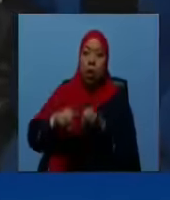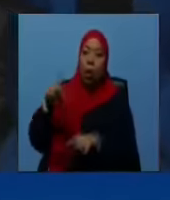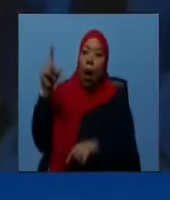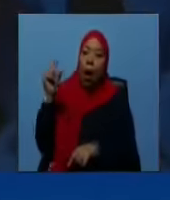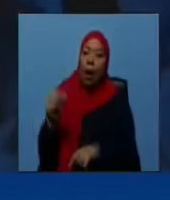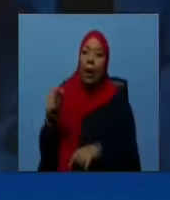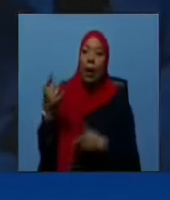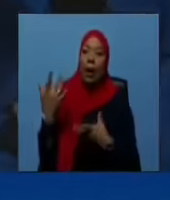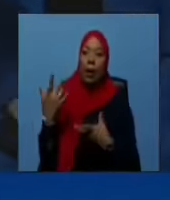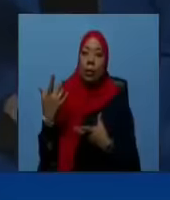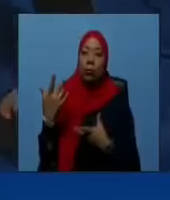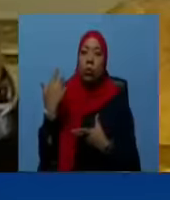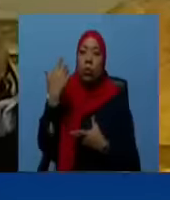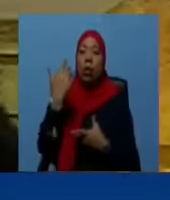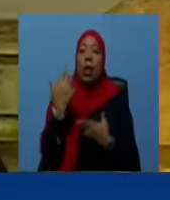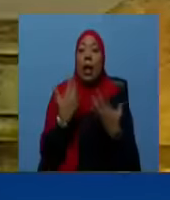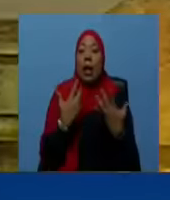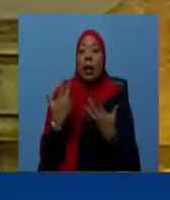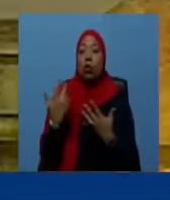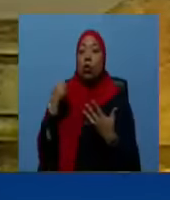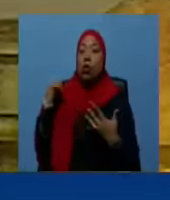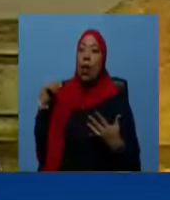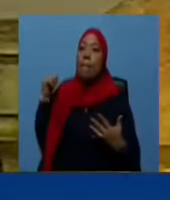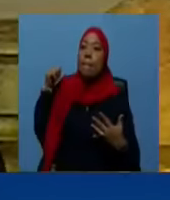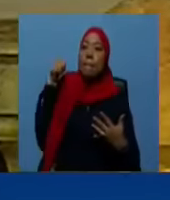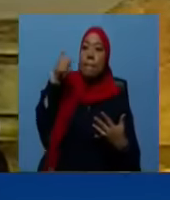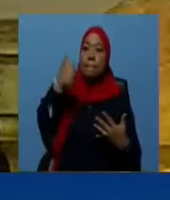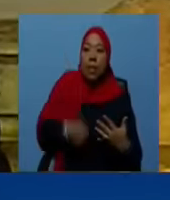Y esto en tiempos de perturbación política.